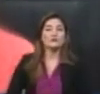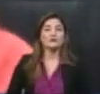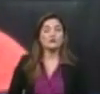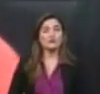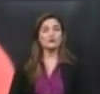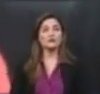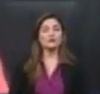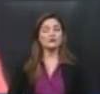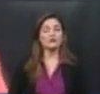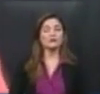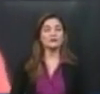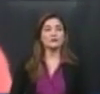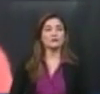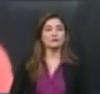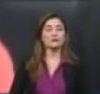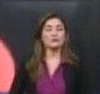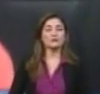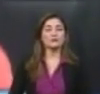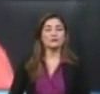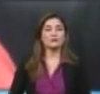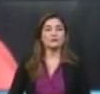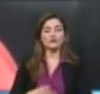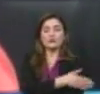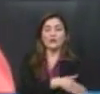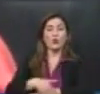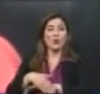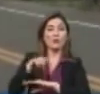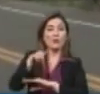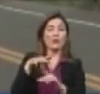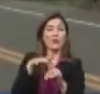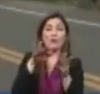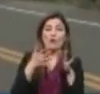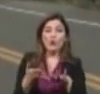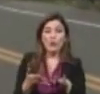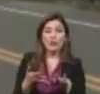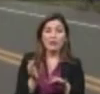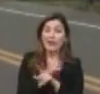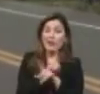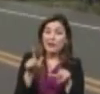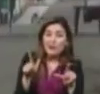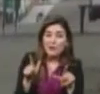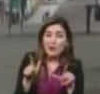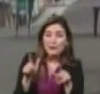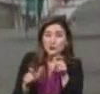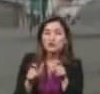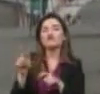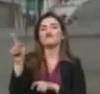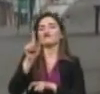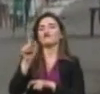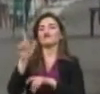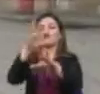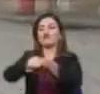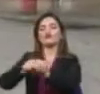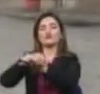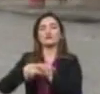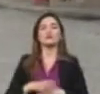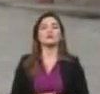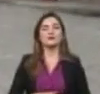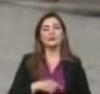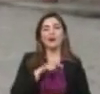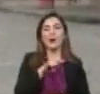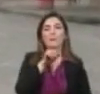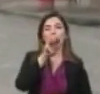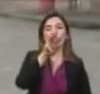que tengan la plena seguridad que no quedará en la impunidad. Moradores de varios sectores como Mataje y El Pan en San Lorenzo